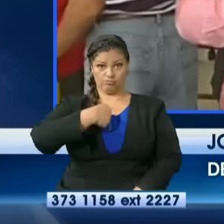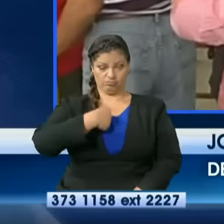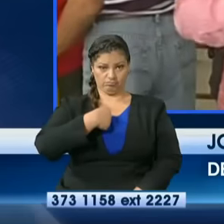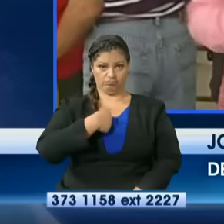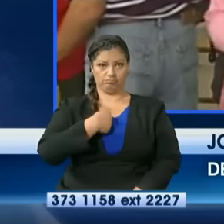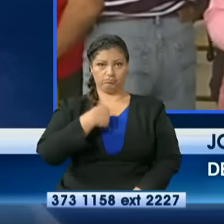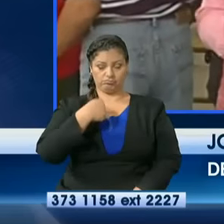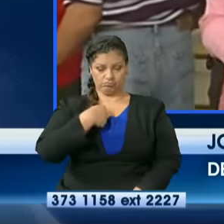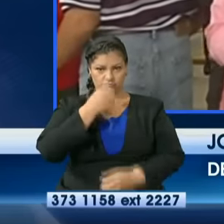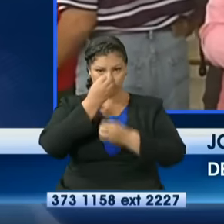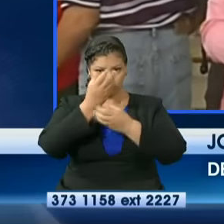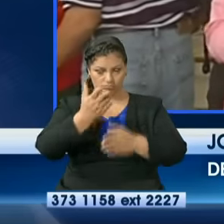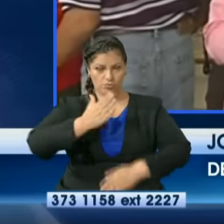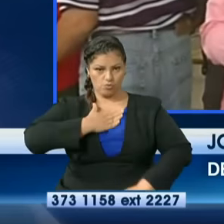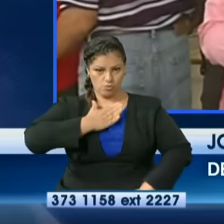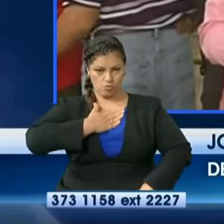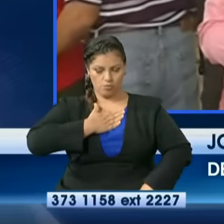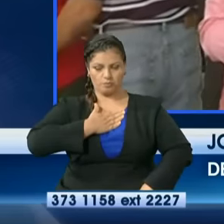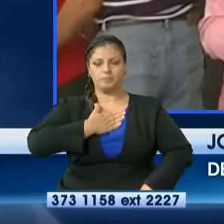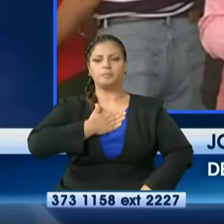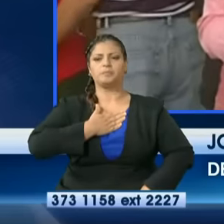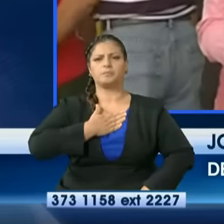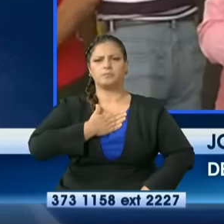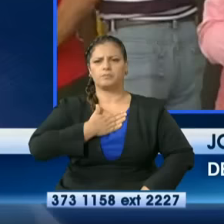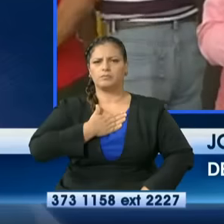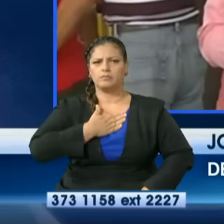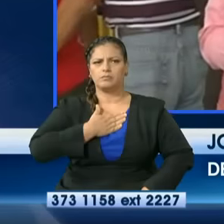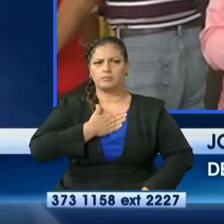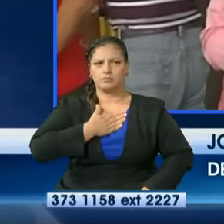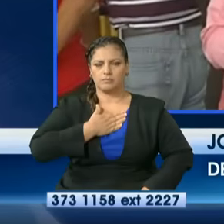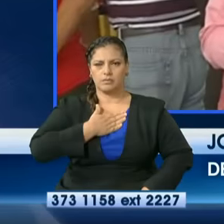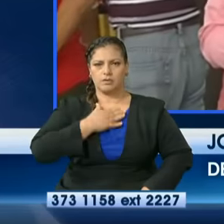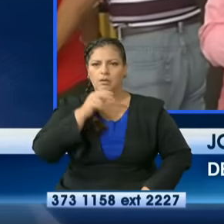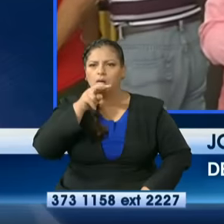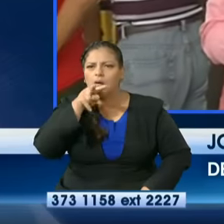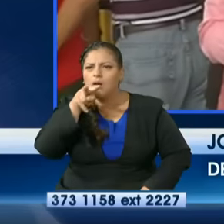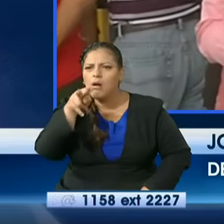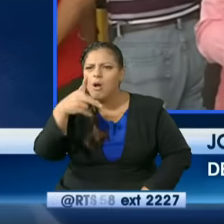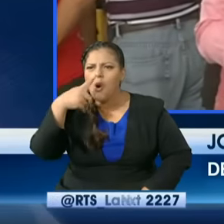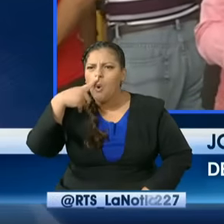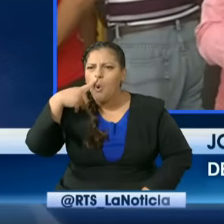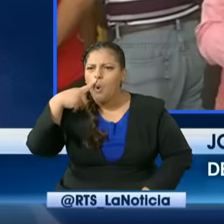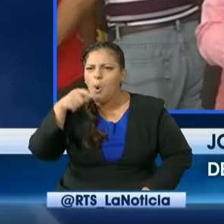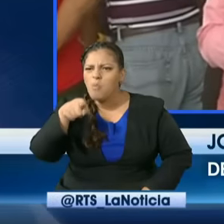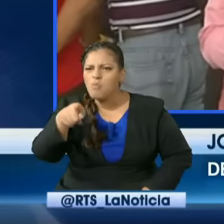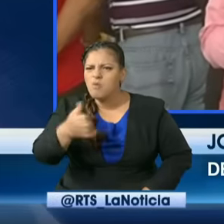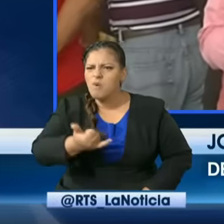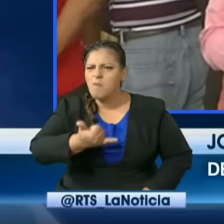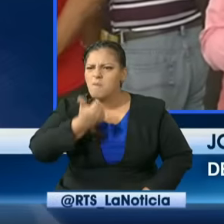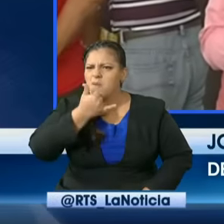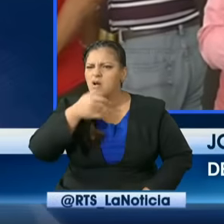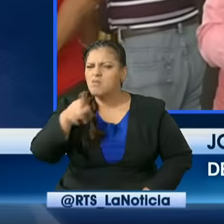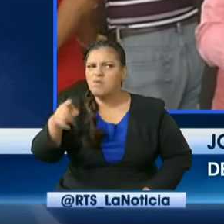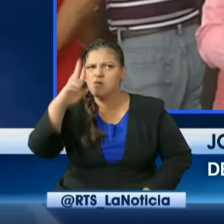Yo sí actuaría de otra manera. Yo tengo otro tipo de criterio al respecto.